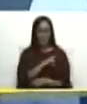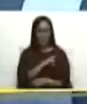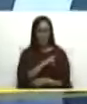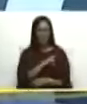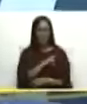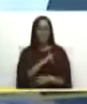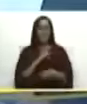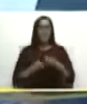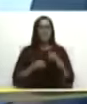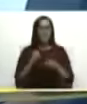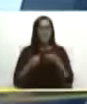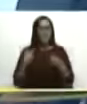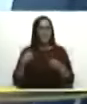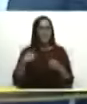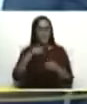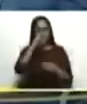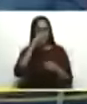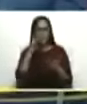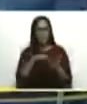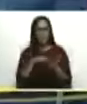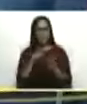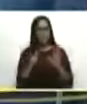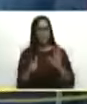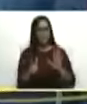que se haya tenido desde el año 2006.